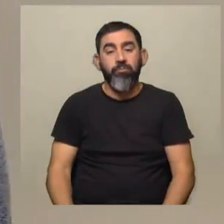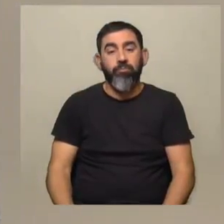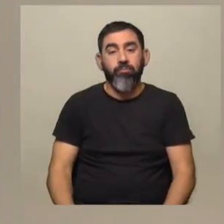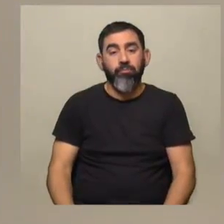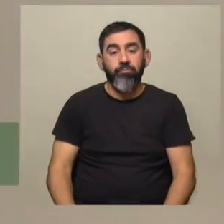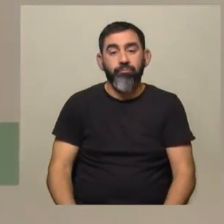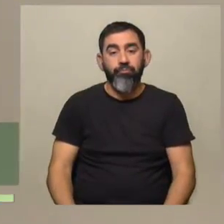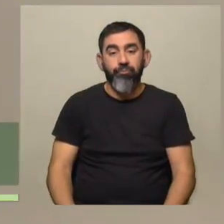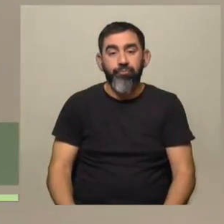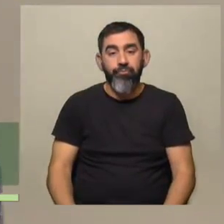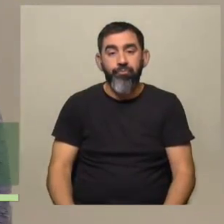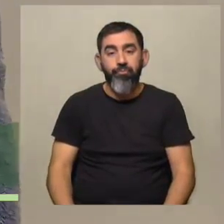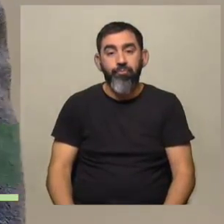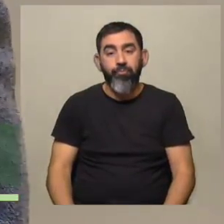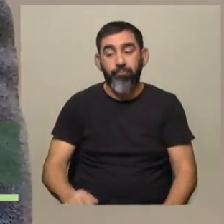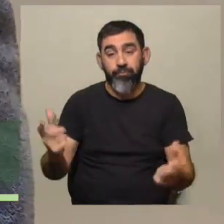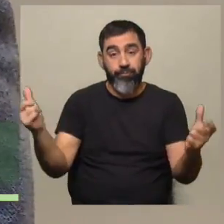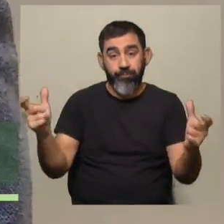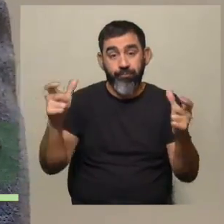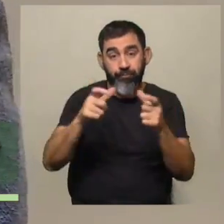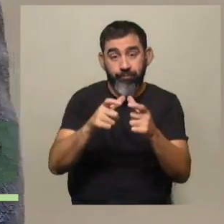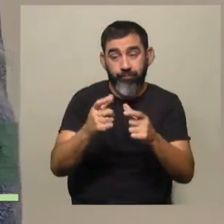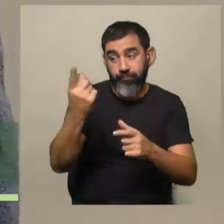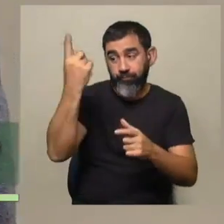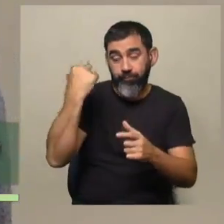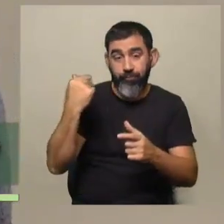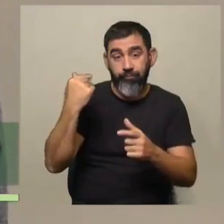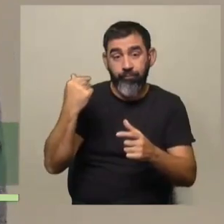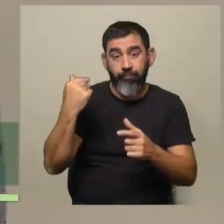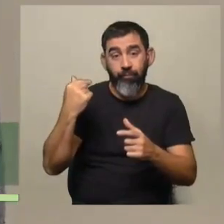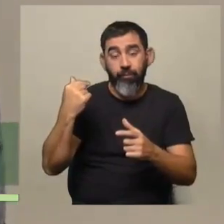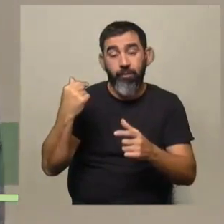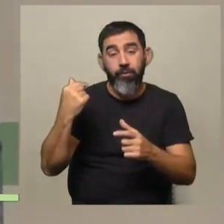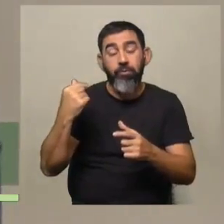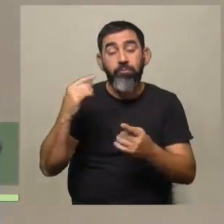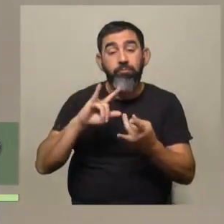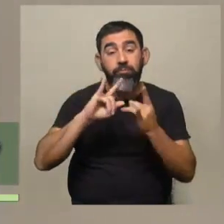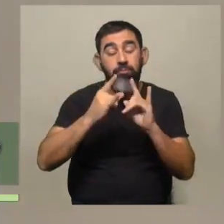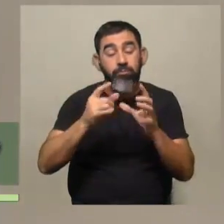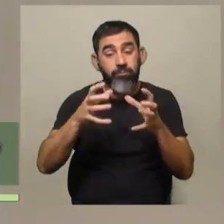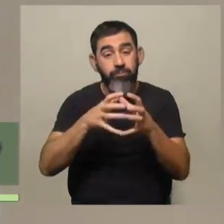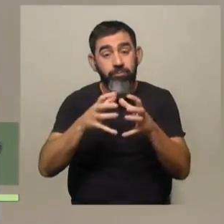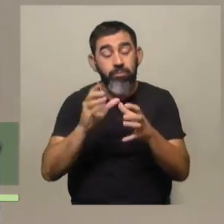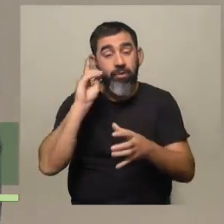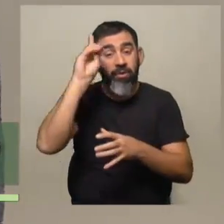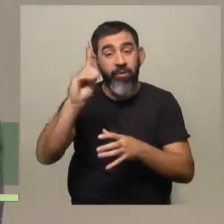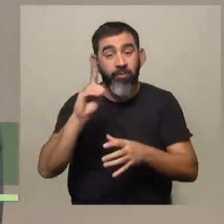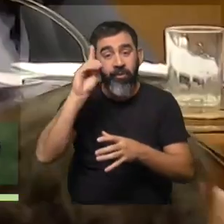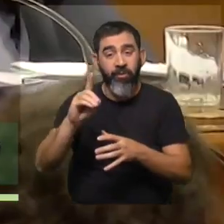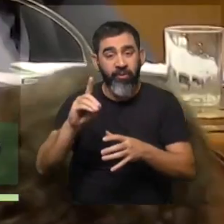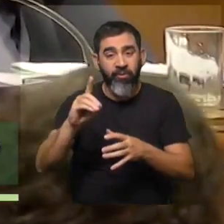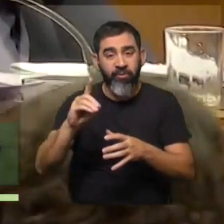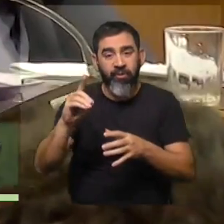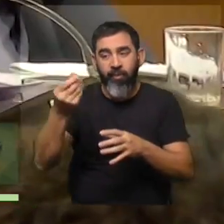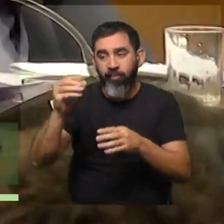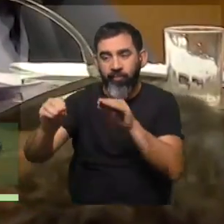lo que se dio en esa reunión es que bueno El poder legislativo en este caso la cámara de diputados va a